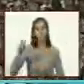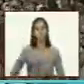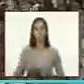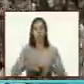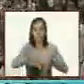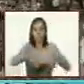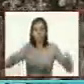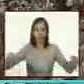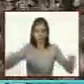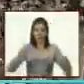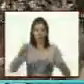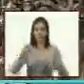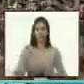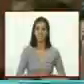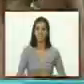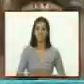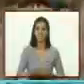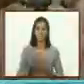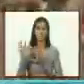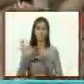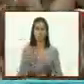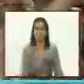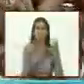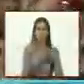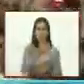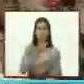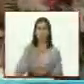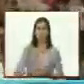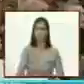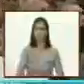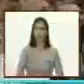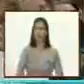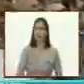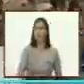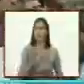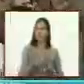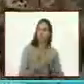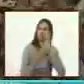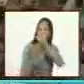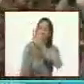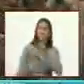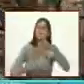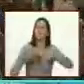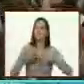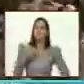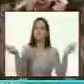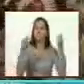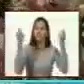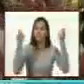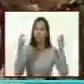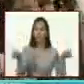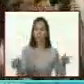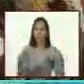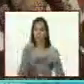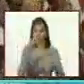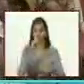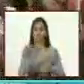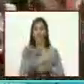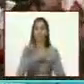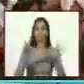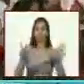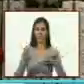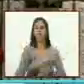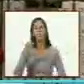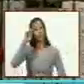Balcón del Pueblo, en el cual miles de seguidores se unieron en un solo sentimiento para celebrar sus 57 años de edad. Es también